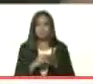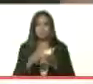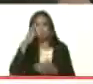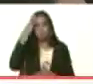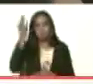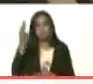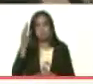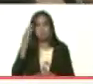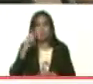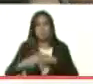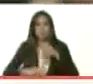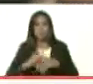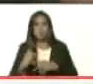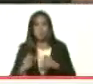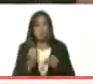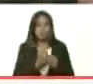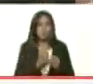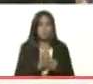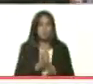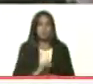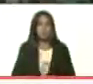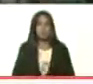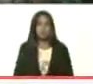consejos productivos de trabajadores.